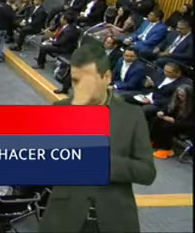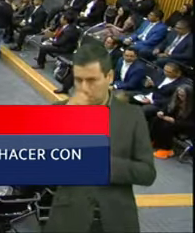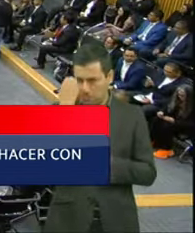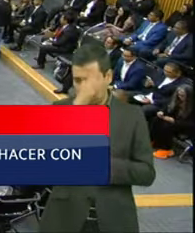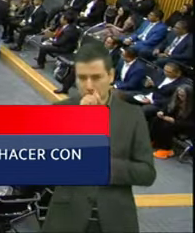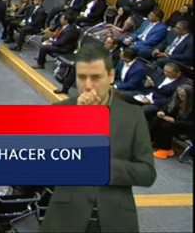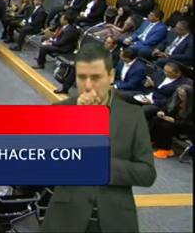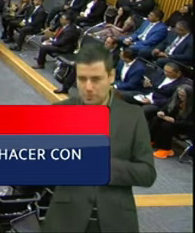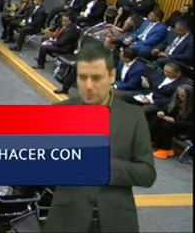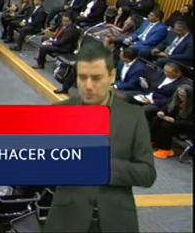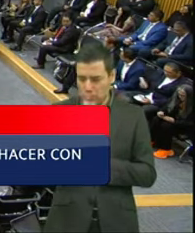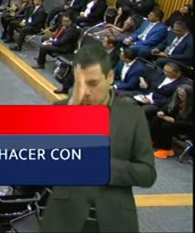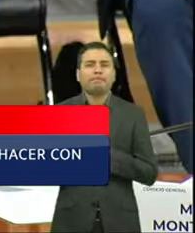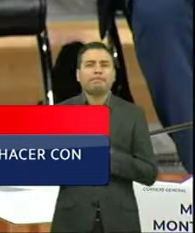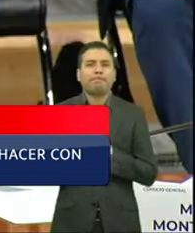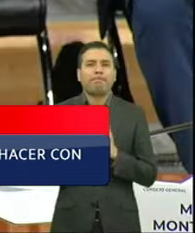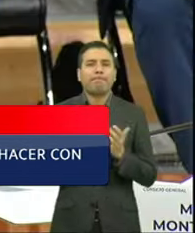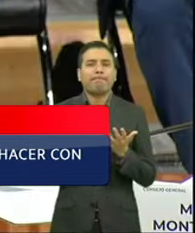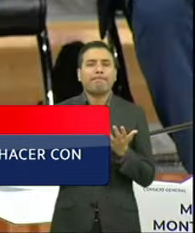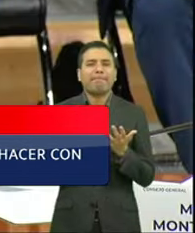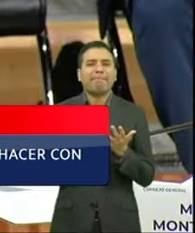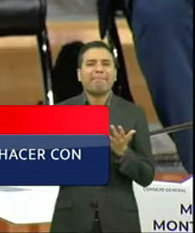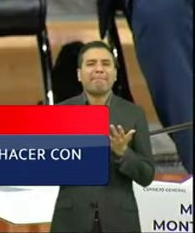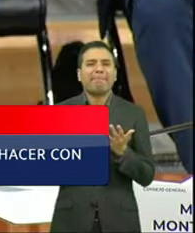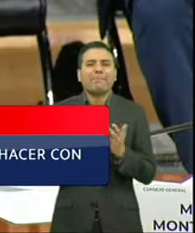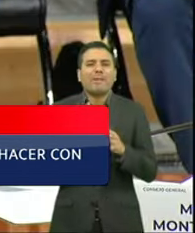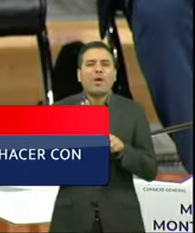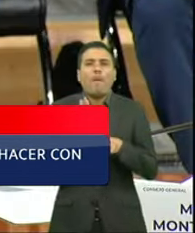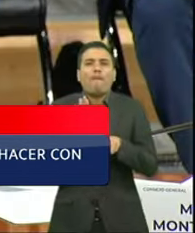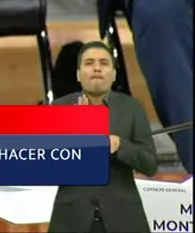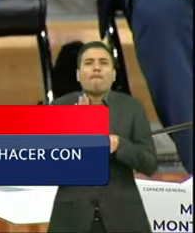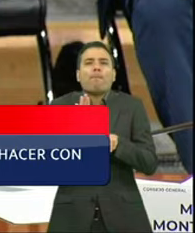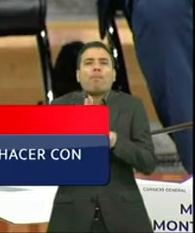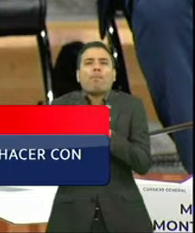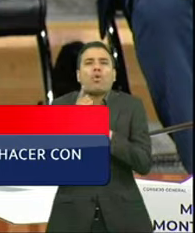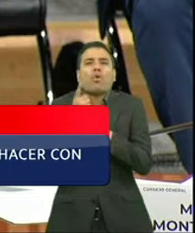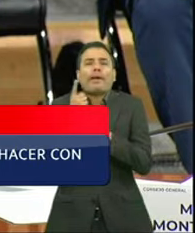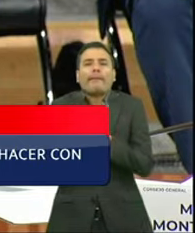Por supuesto. Pueden ellos tener sus inconformidades, pero tú